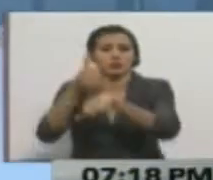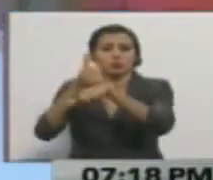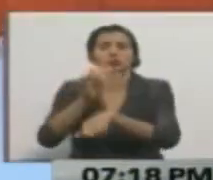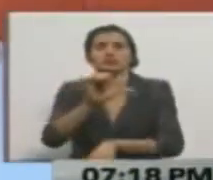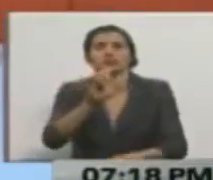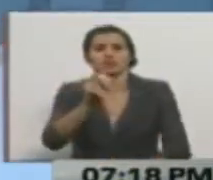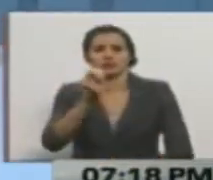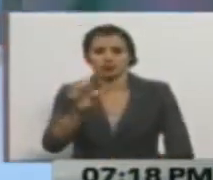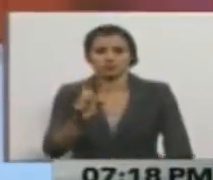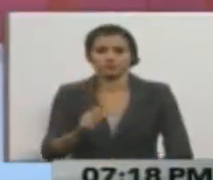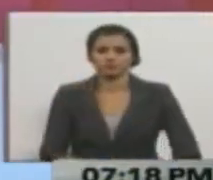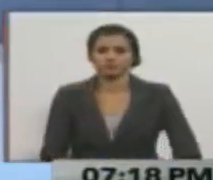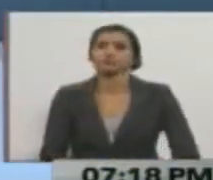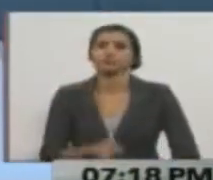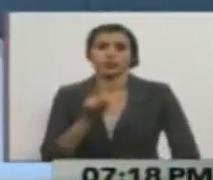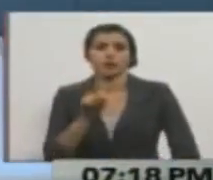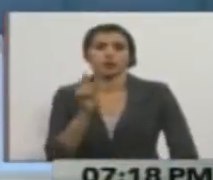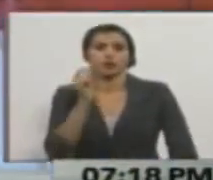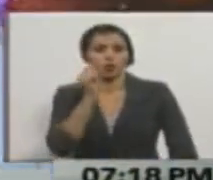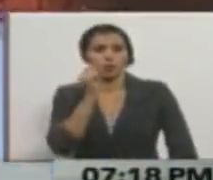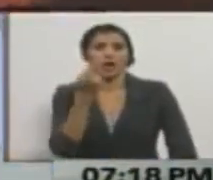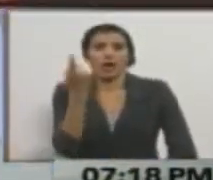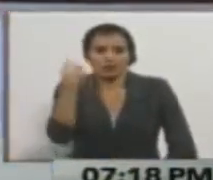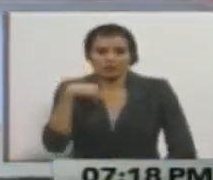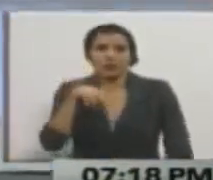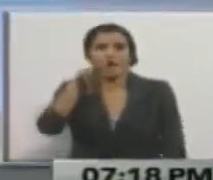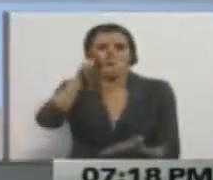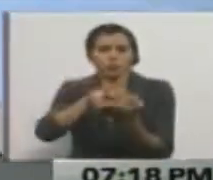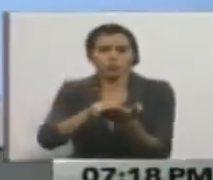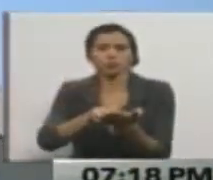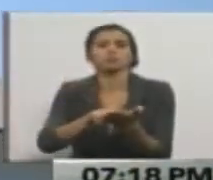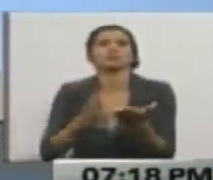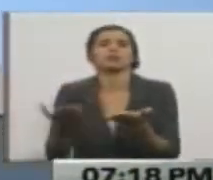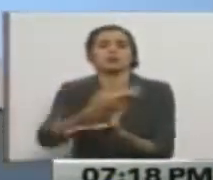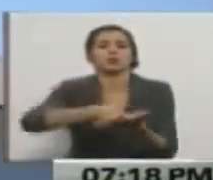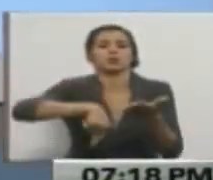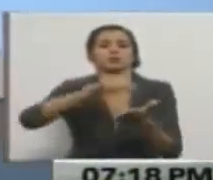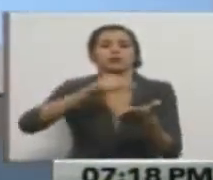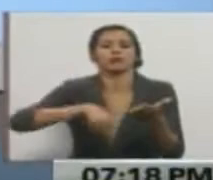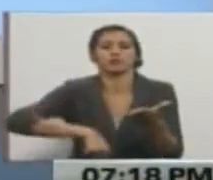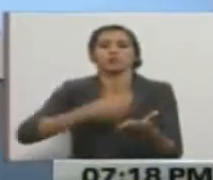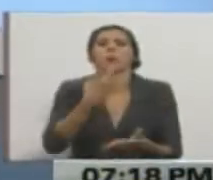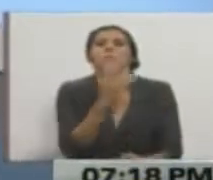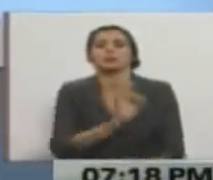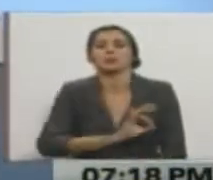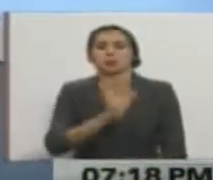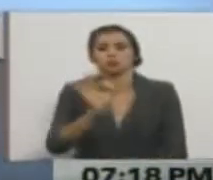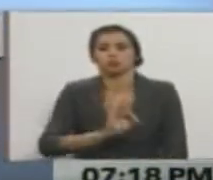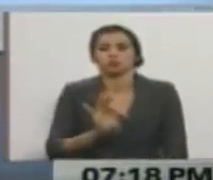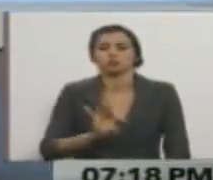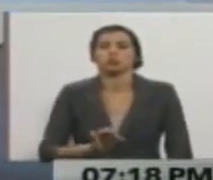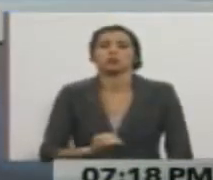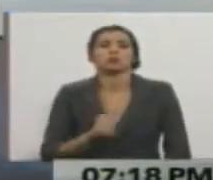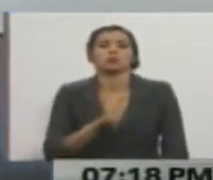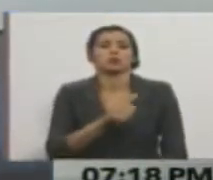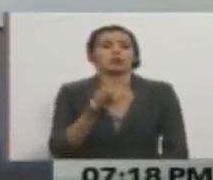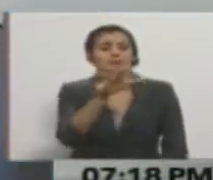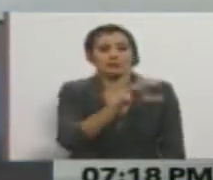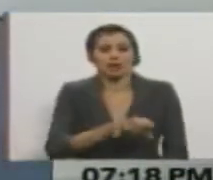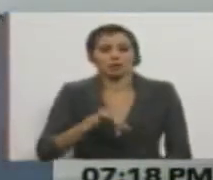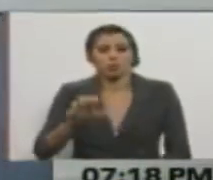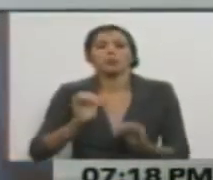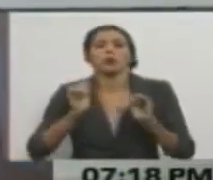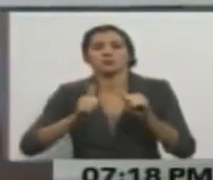Electoral, quien, insistimos, el día de ayer aprobó la recolección del 20% de manifestaciones de voluntad por cada estado para activar